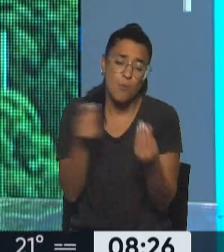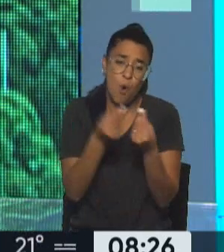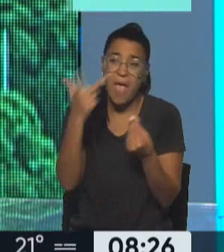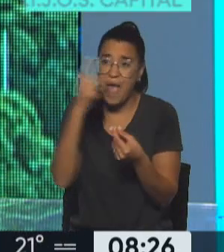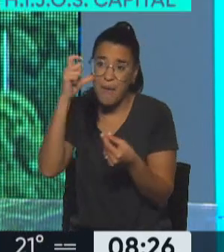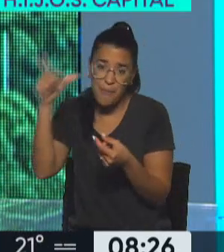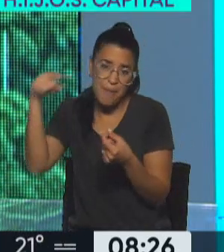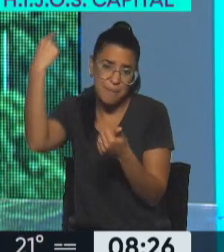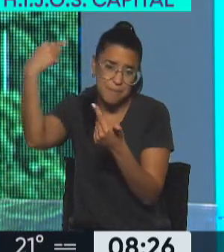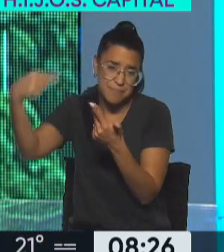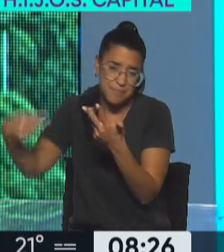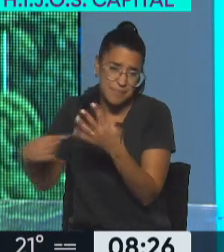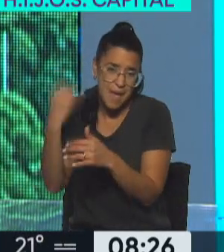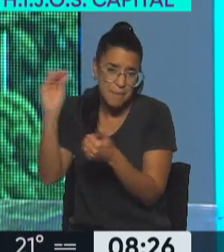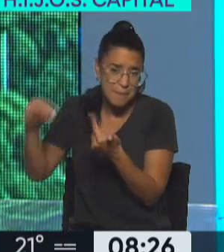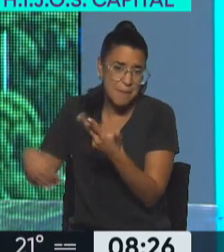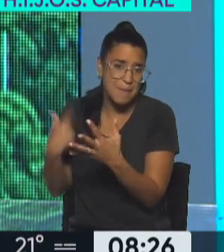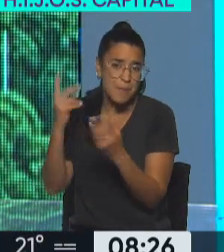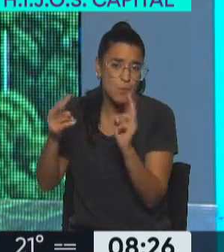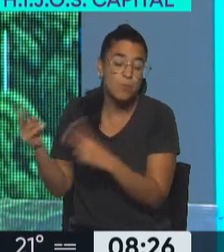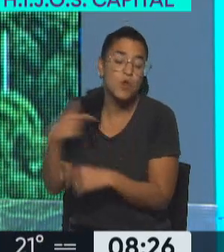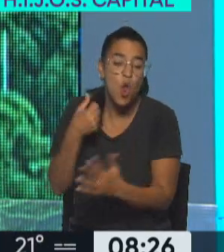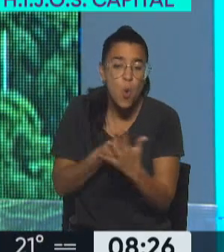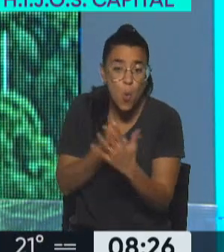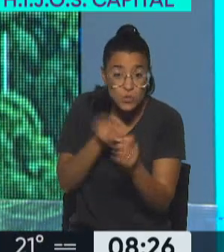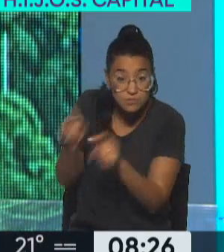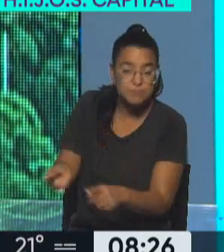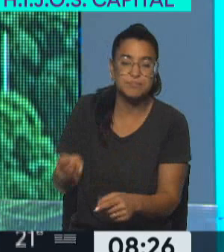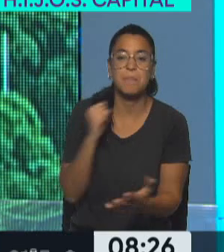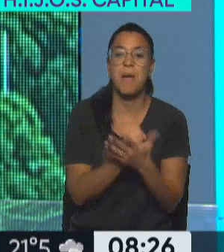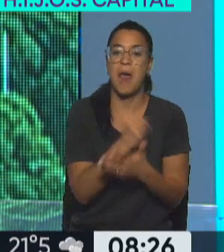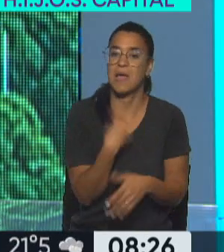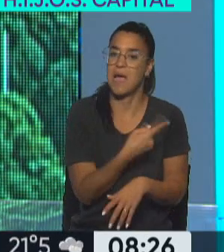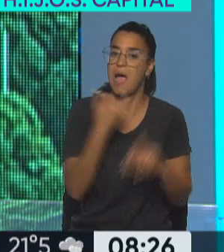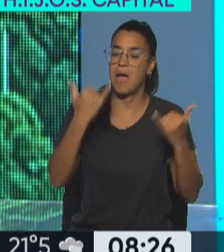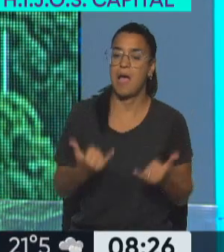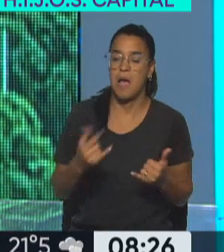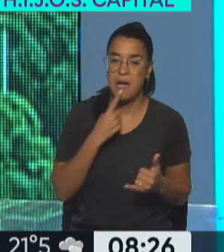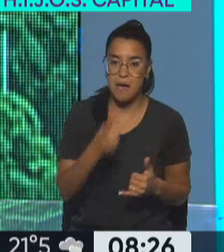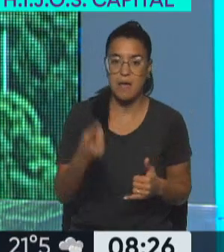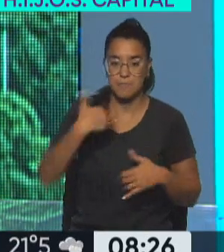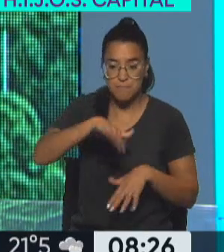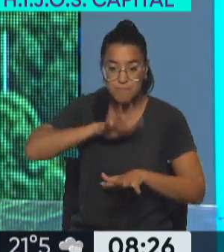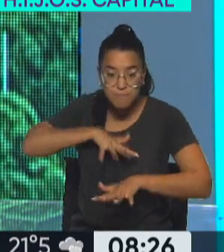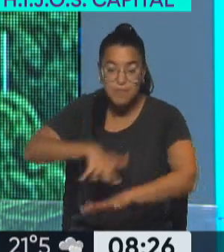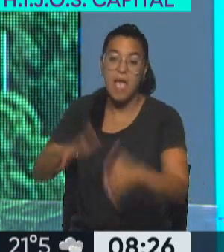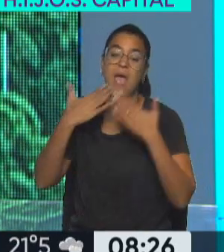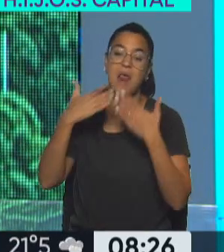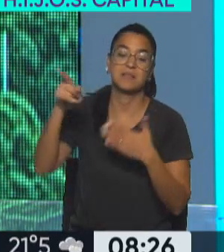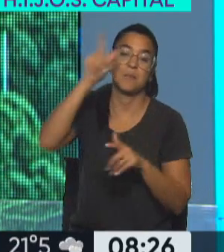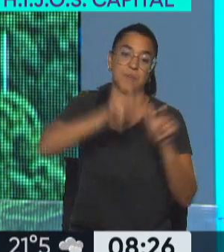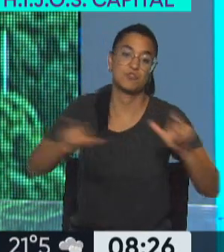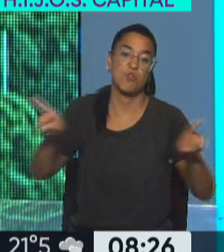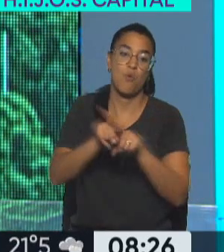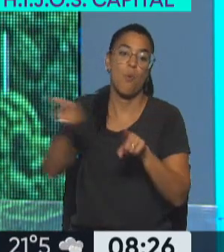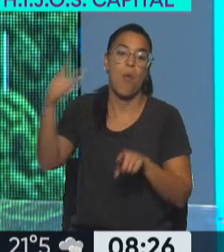otras. Lo que sí creo es que la lucha de Eve nos marcó y de alguna manera que nosotros estemos en las calles es gracias a personas como Eve,